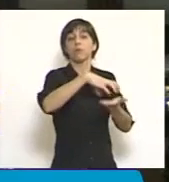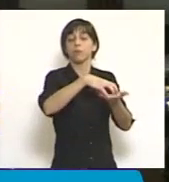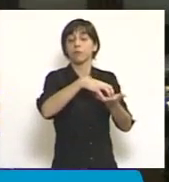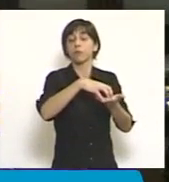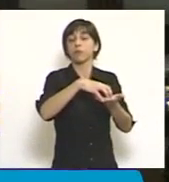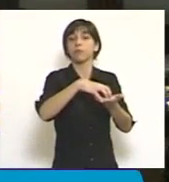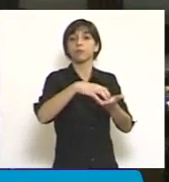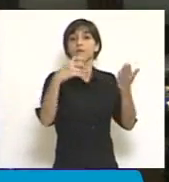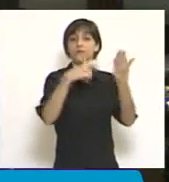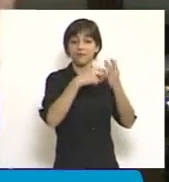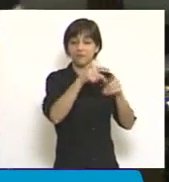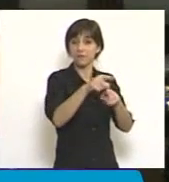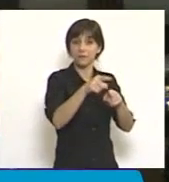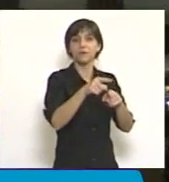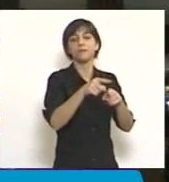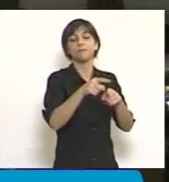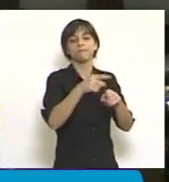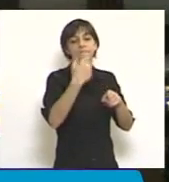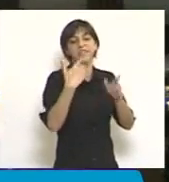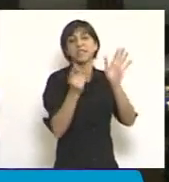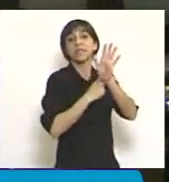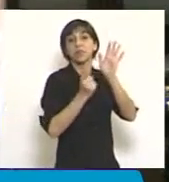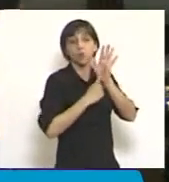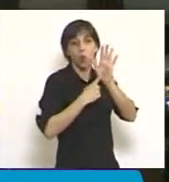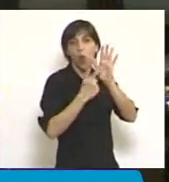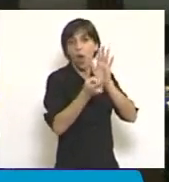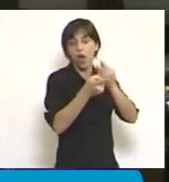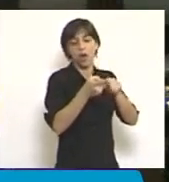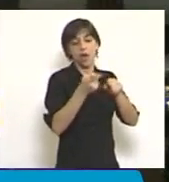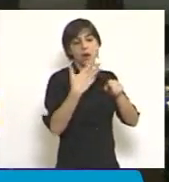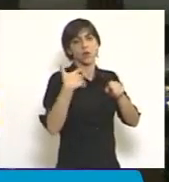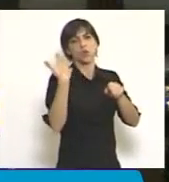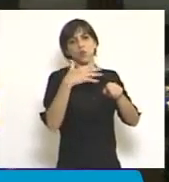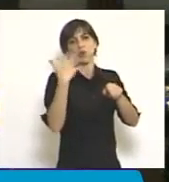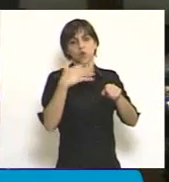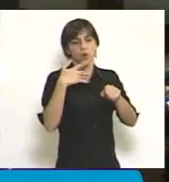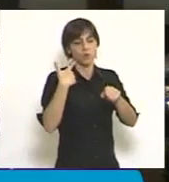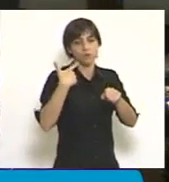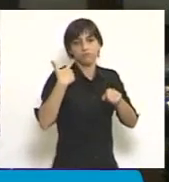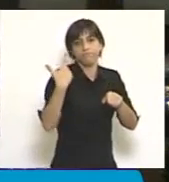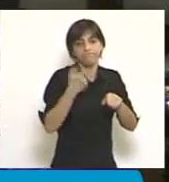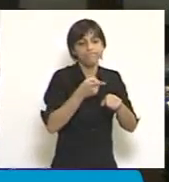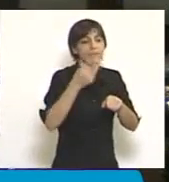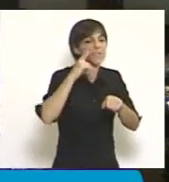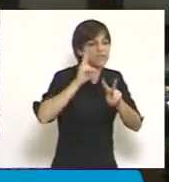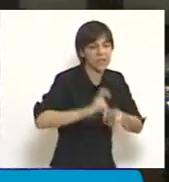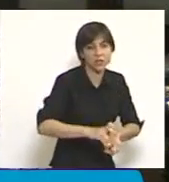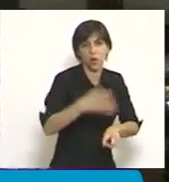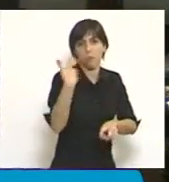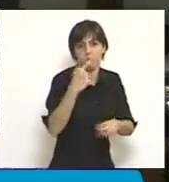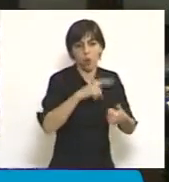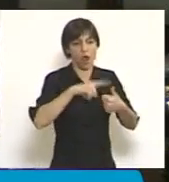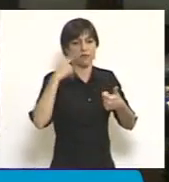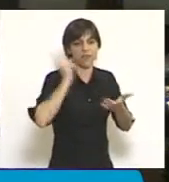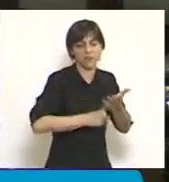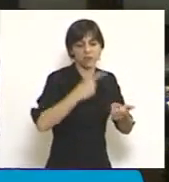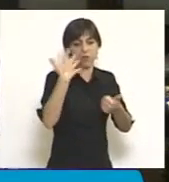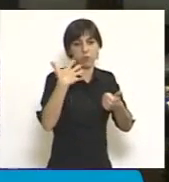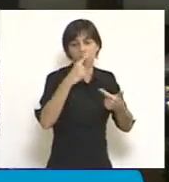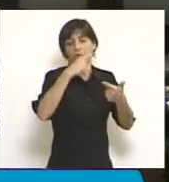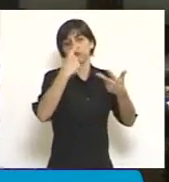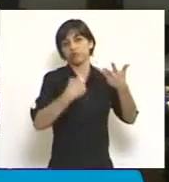encuentra la explicación del porqué de esta diferencia. Porque, y en este sentido adelanto la opinión,